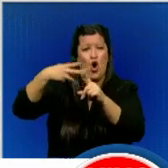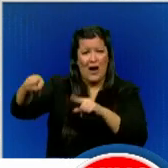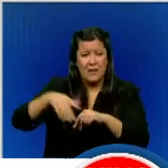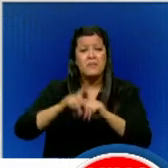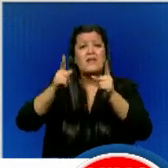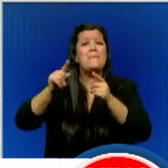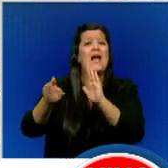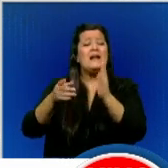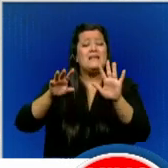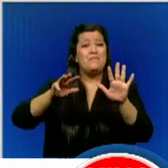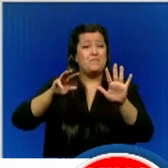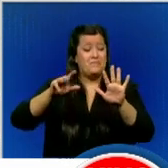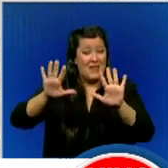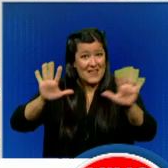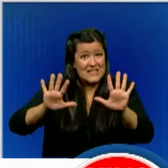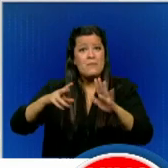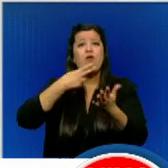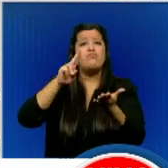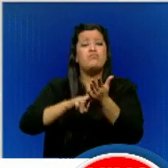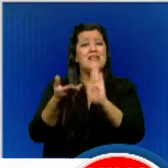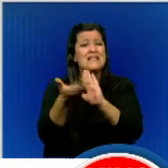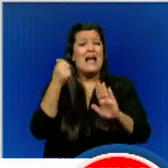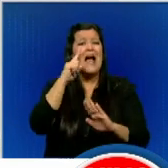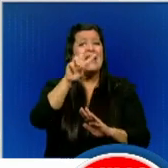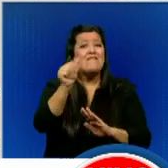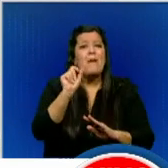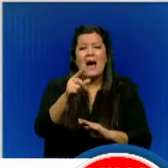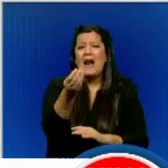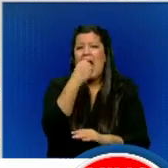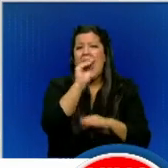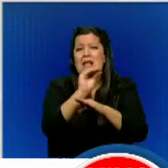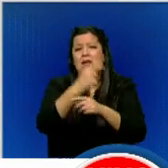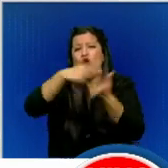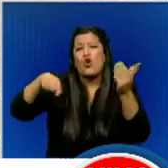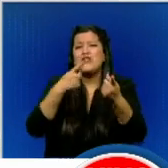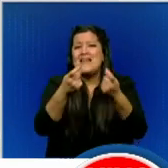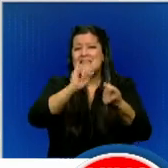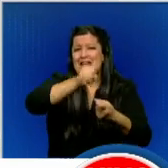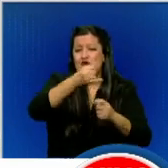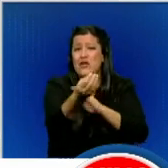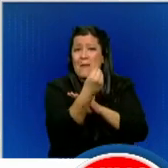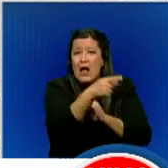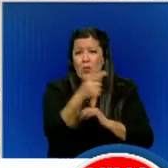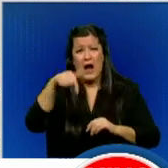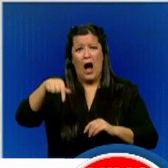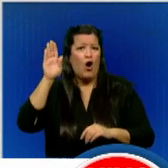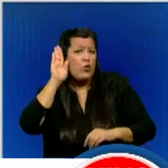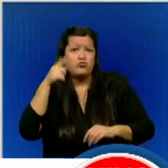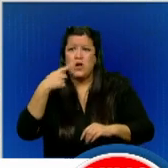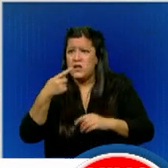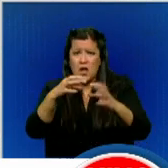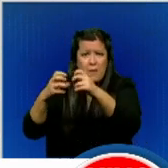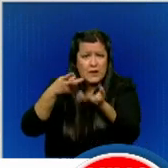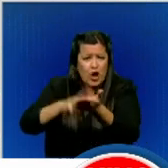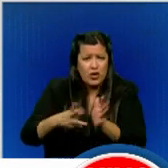eliminación del iva de la exención del iva a los alimentos de la canasta básica que ahora ahora escuché que se está discutiendo de vuelta